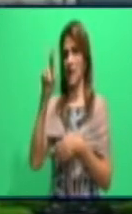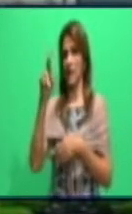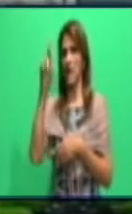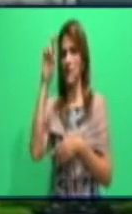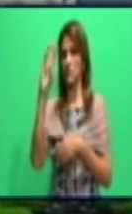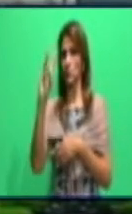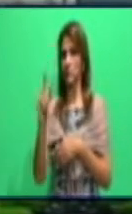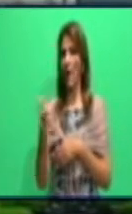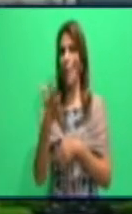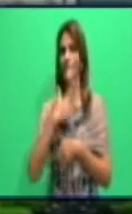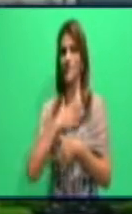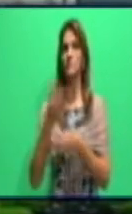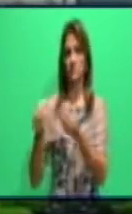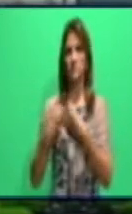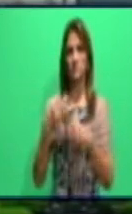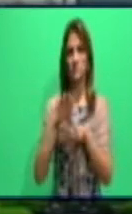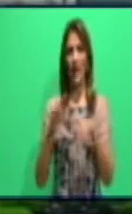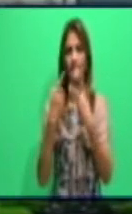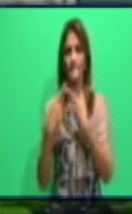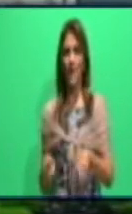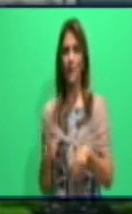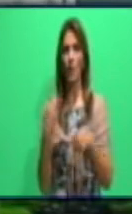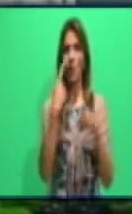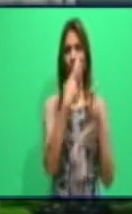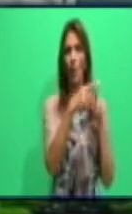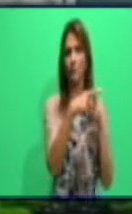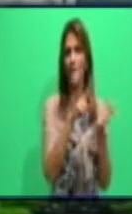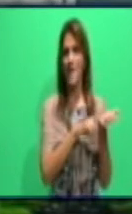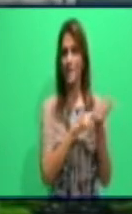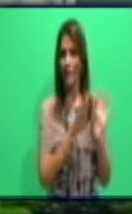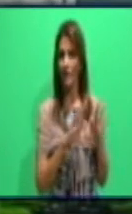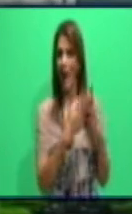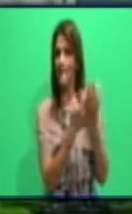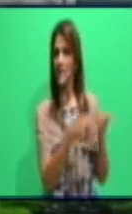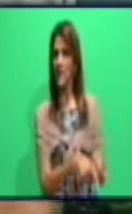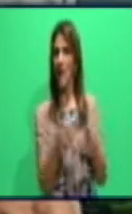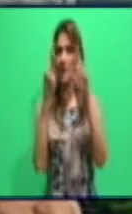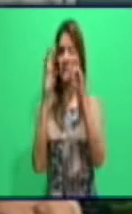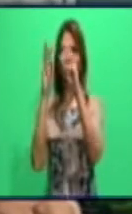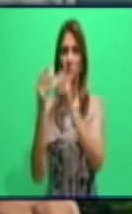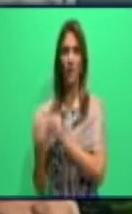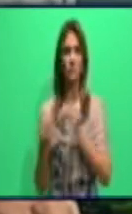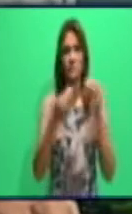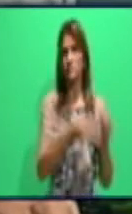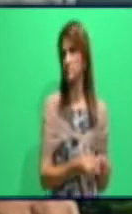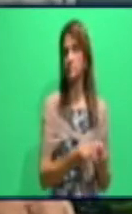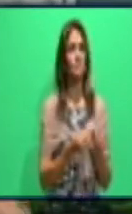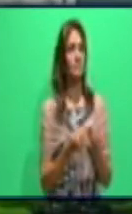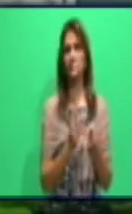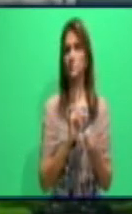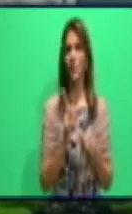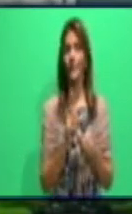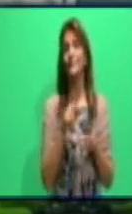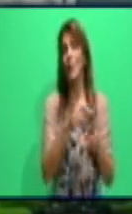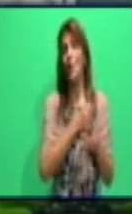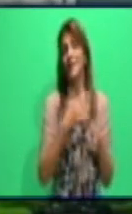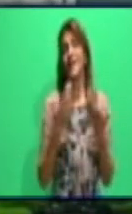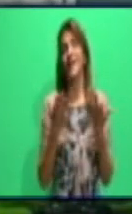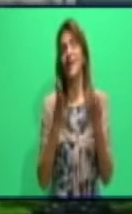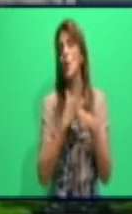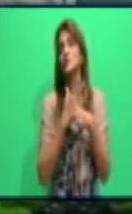No quiere decir que el PCR de su familia, de los miembros de su familia, fue a un mismo lugar, a un mismo laboratorio. Quizás